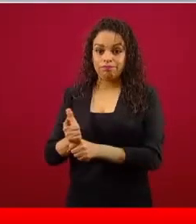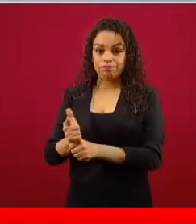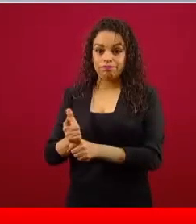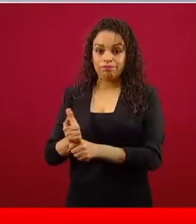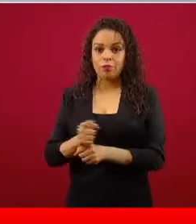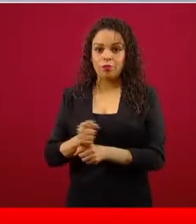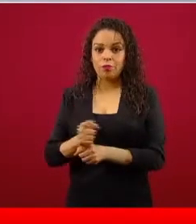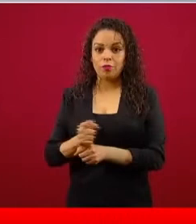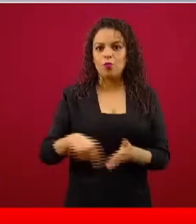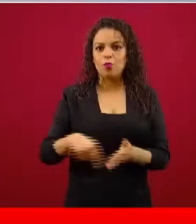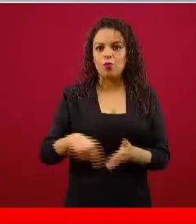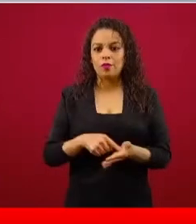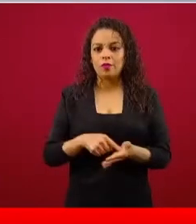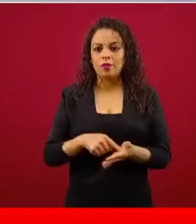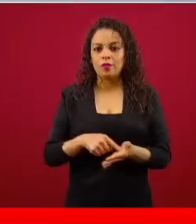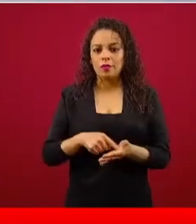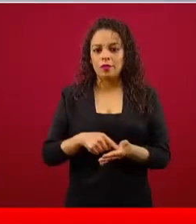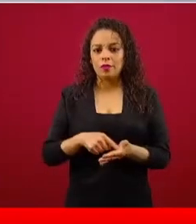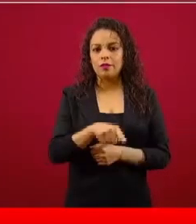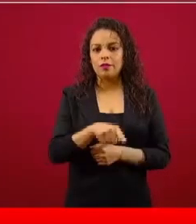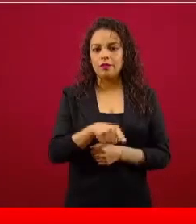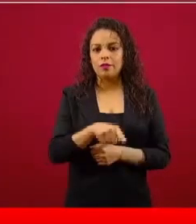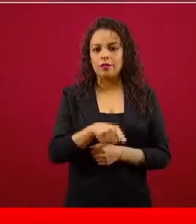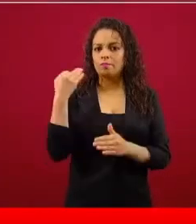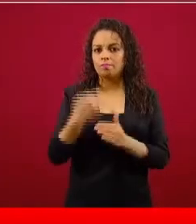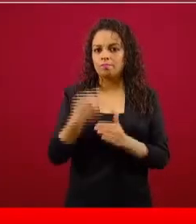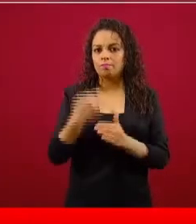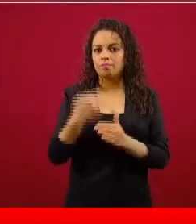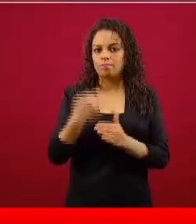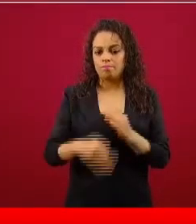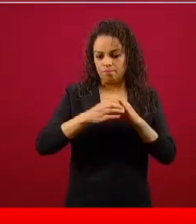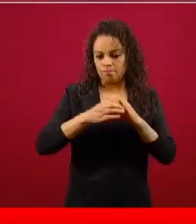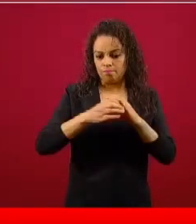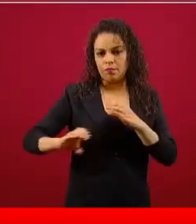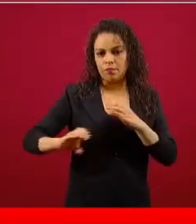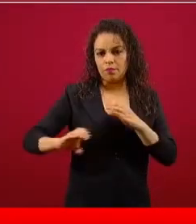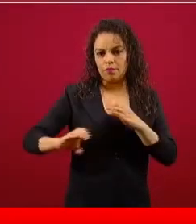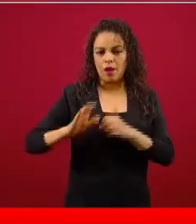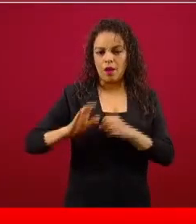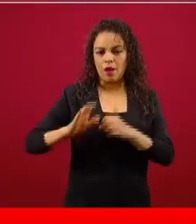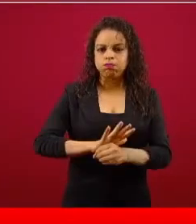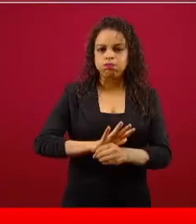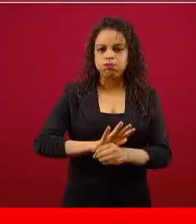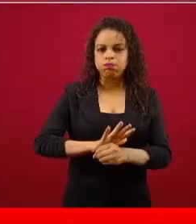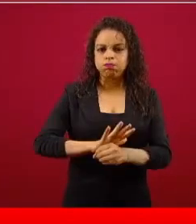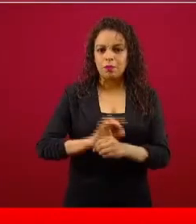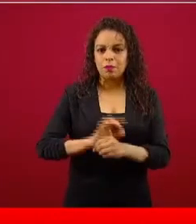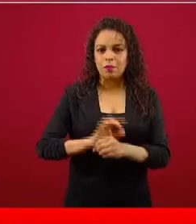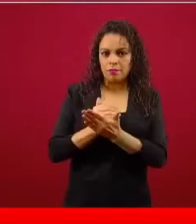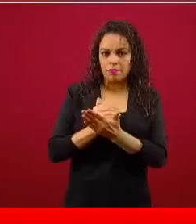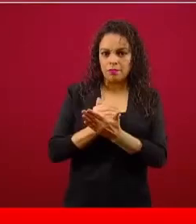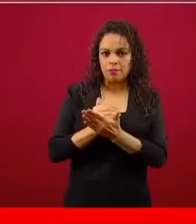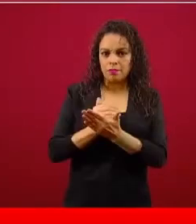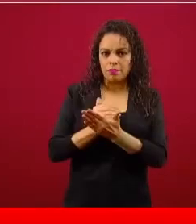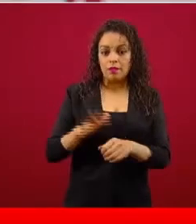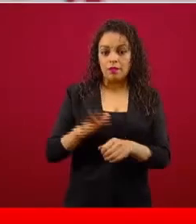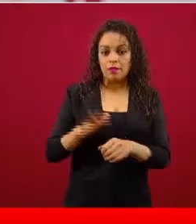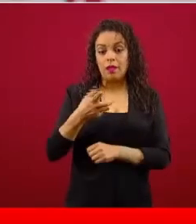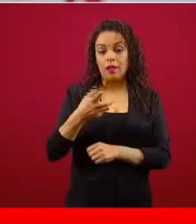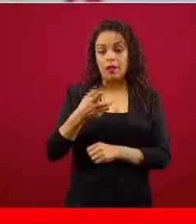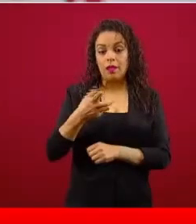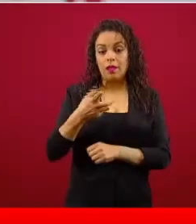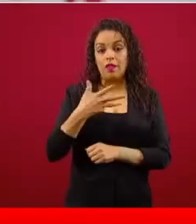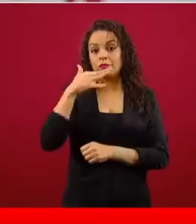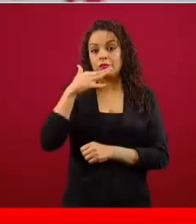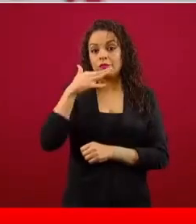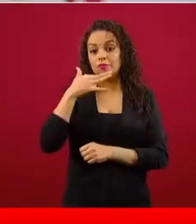en dónde perdía presión un ducto porque había una toma clandestina y